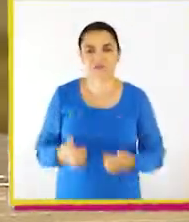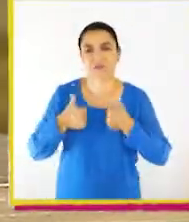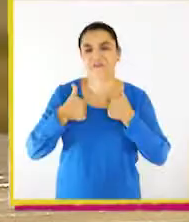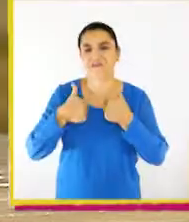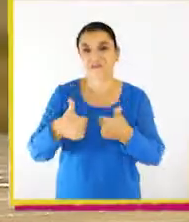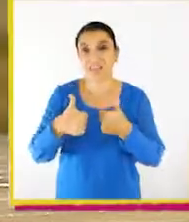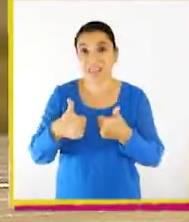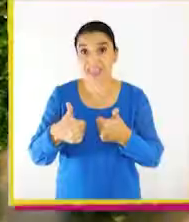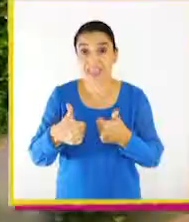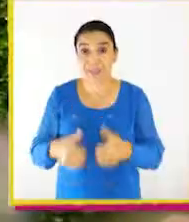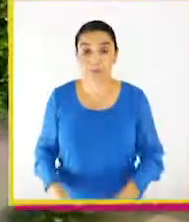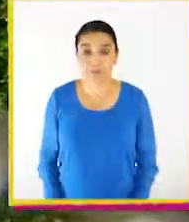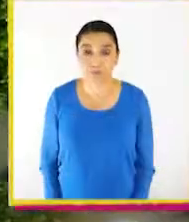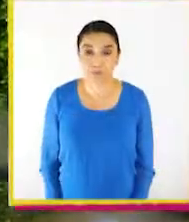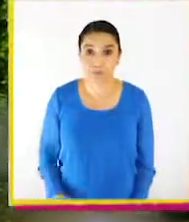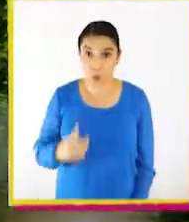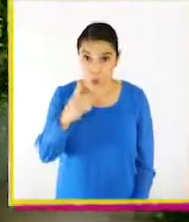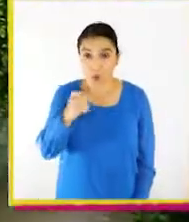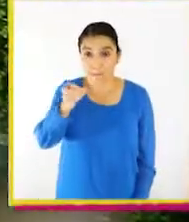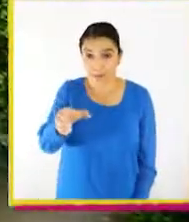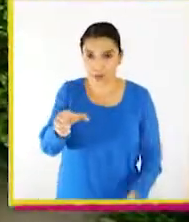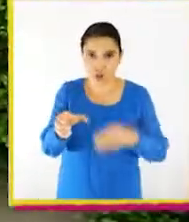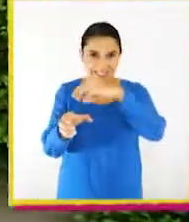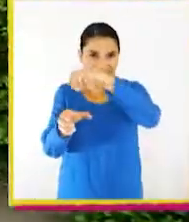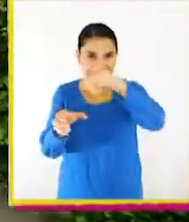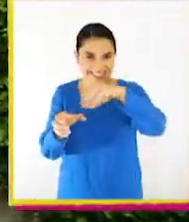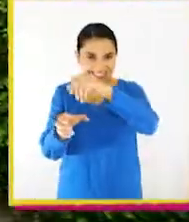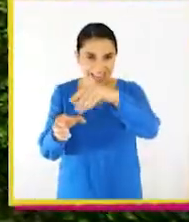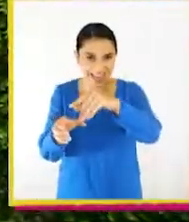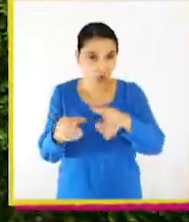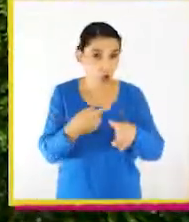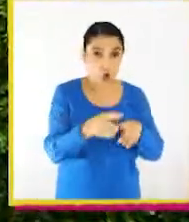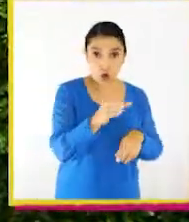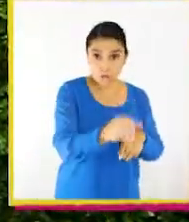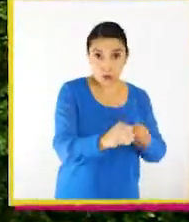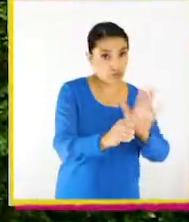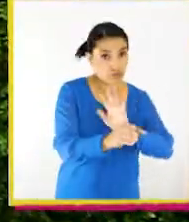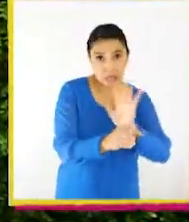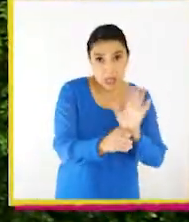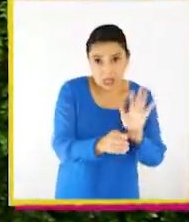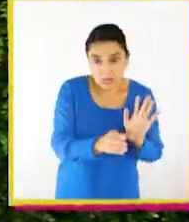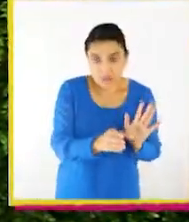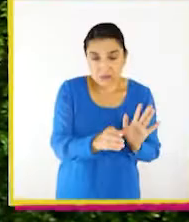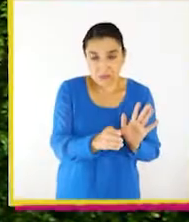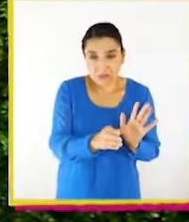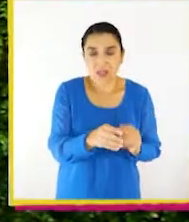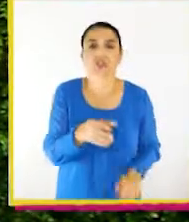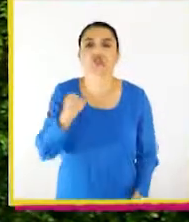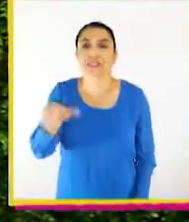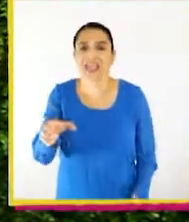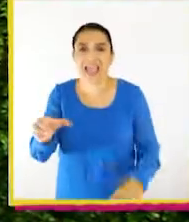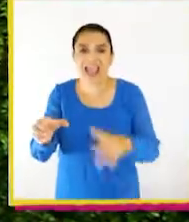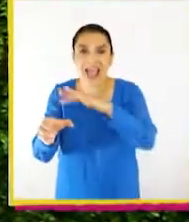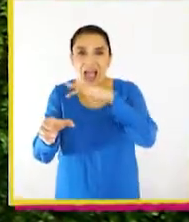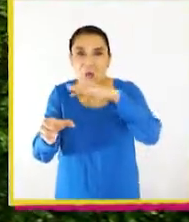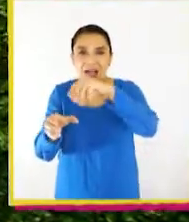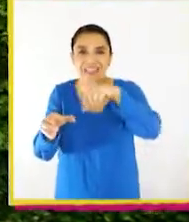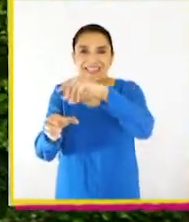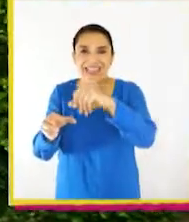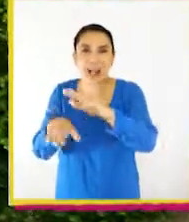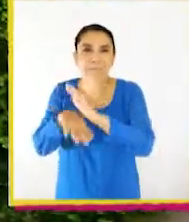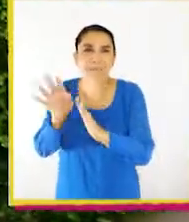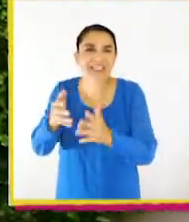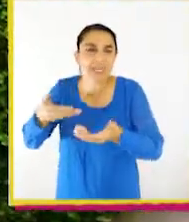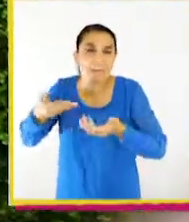Muy bien, porque uno de los vasos tiene sal y el otro no. Eso quiere decir que el agua con sal es